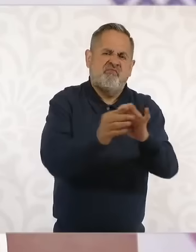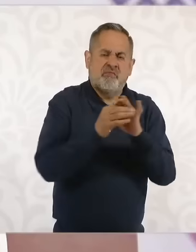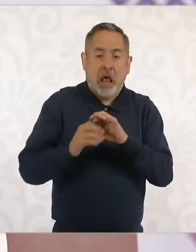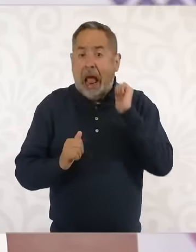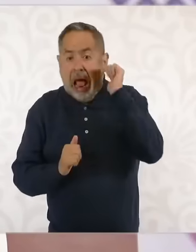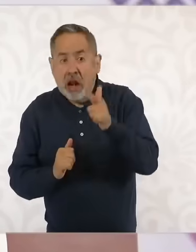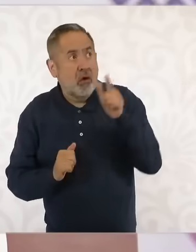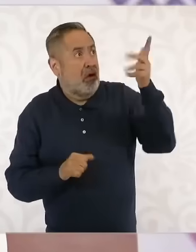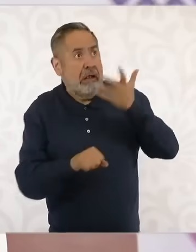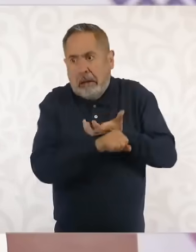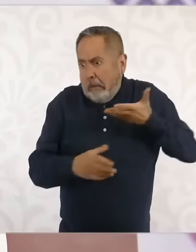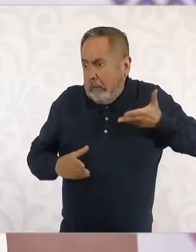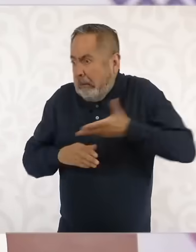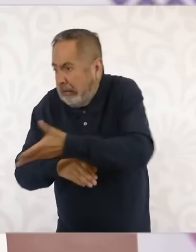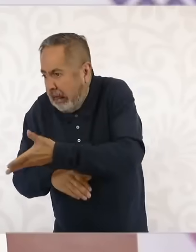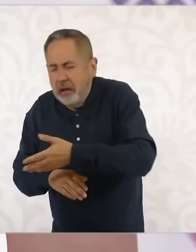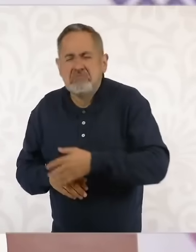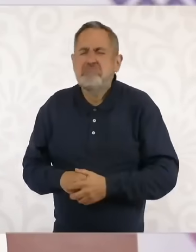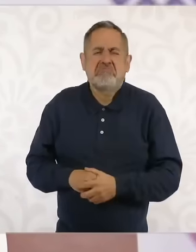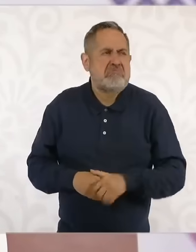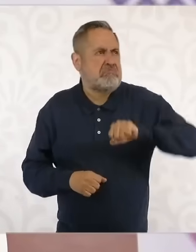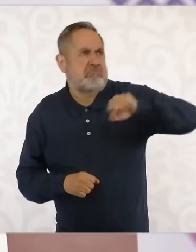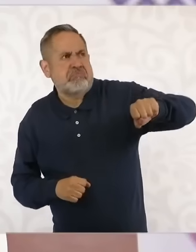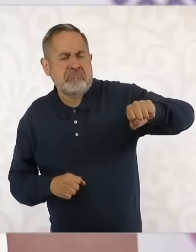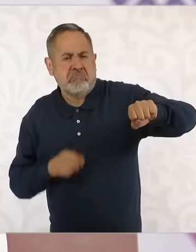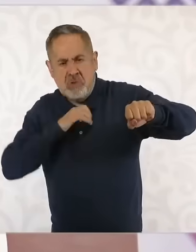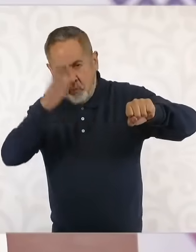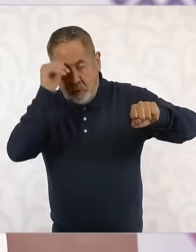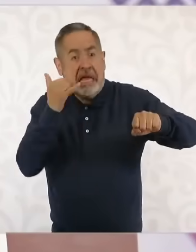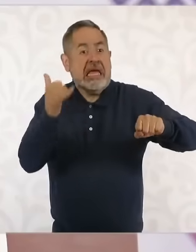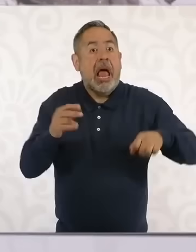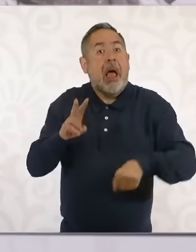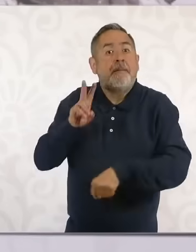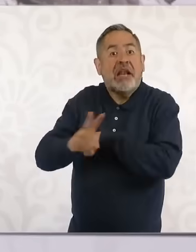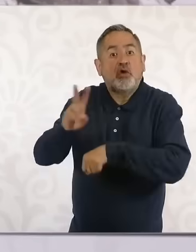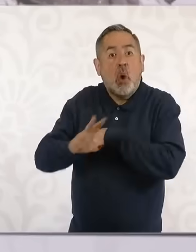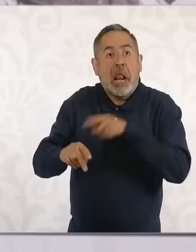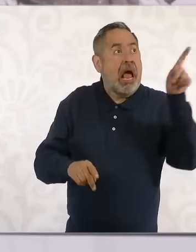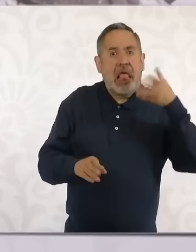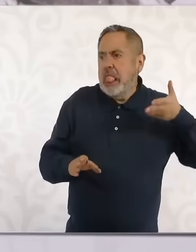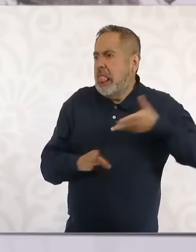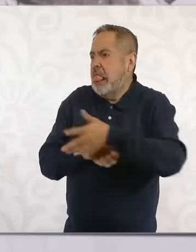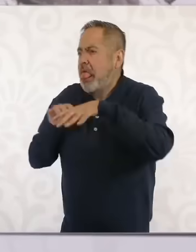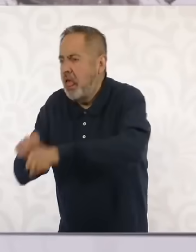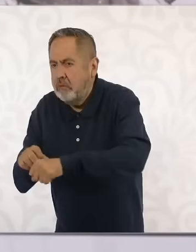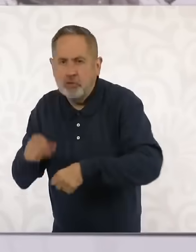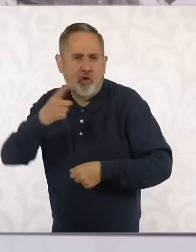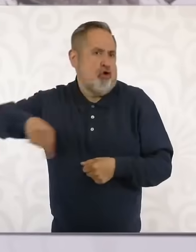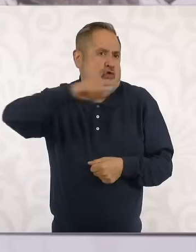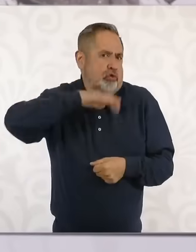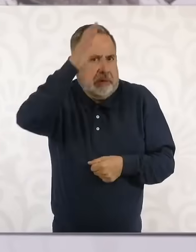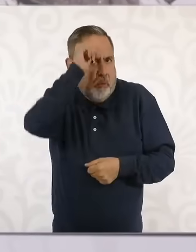intervención y tampoco está de acuerdo con la intervención en Venezuela. Eso incluso lo dicen las